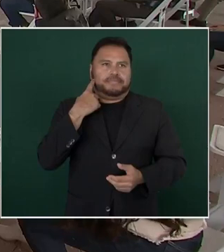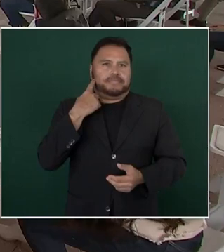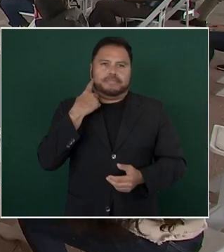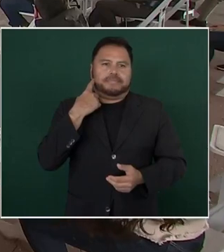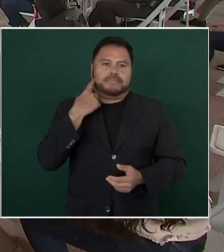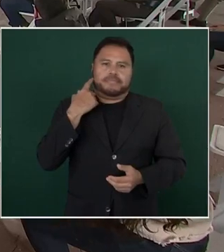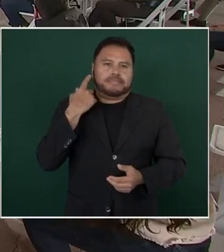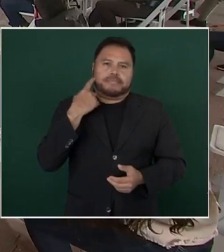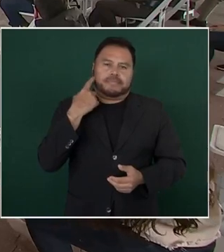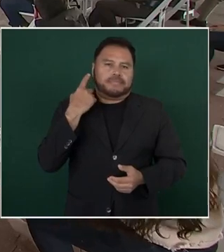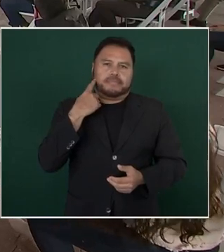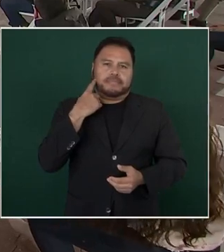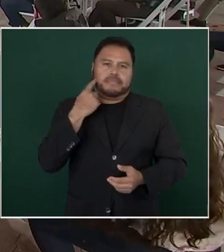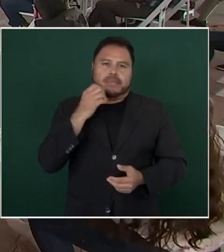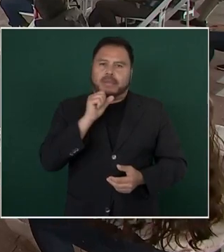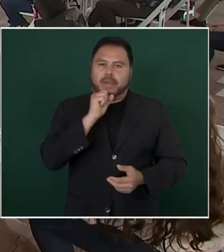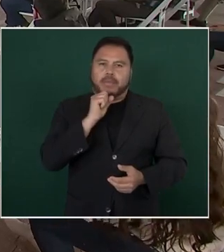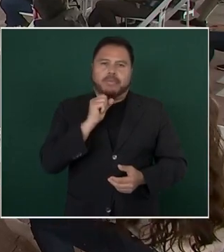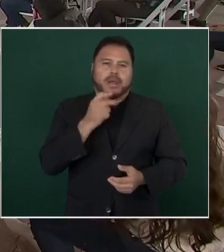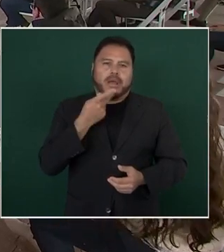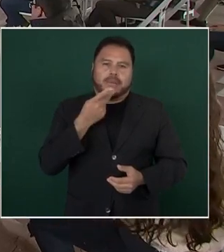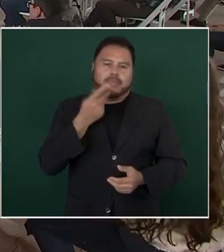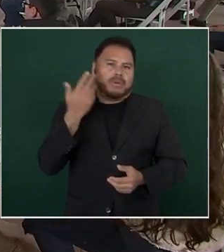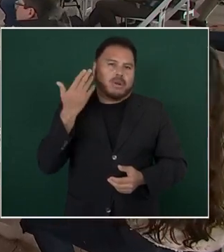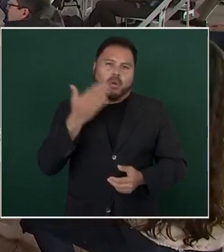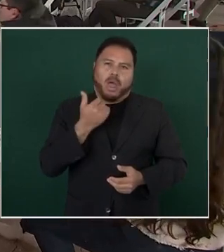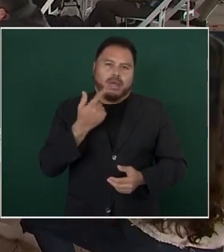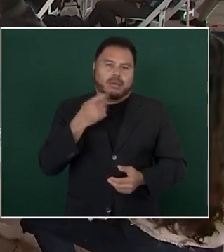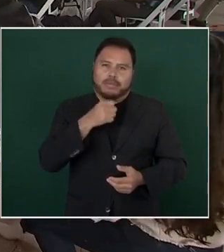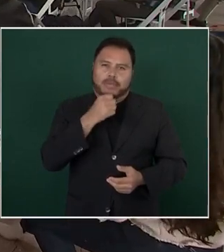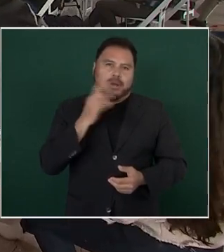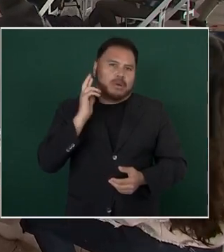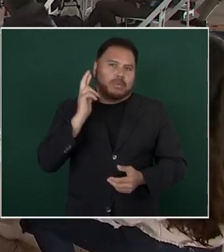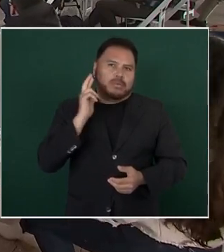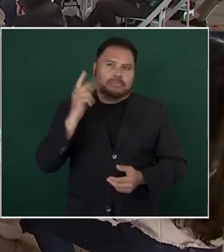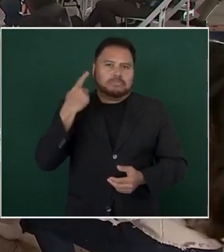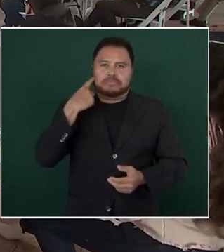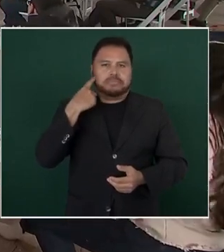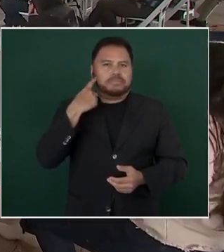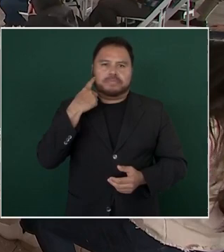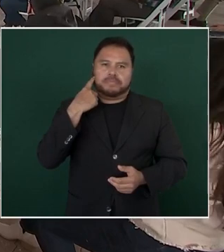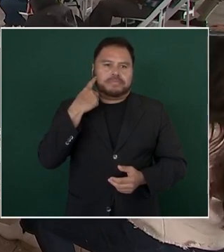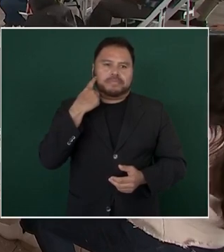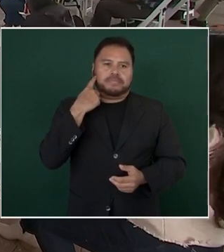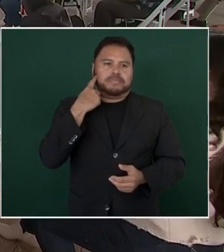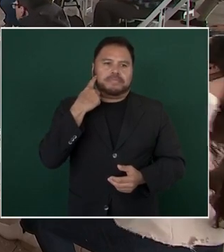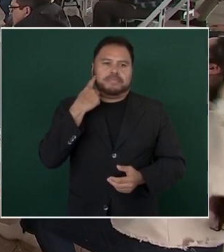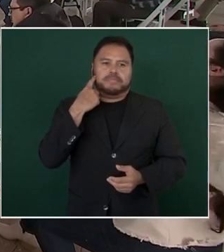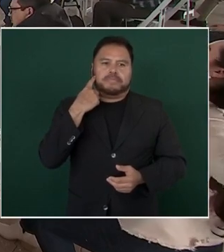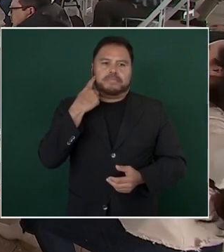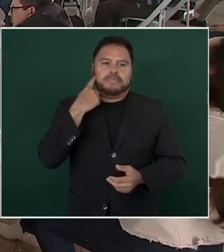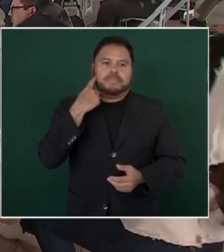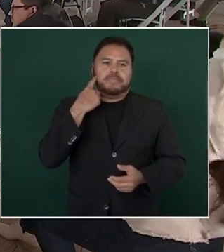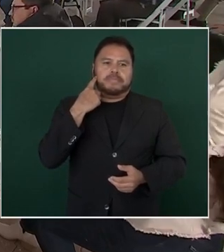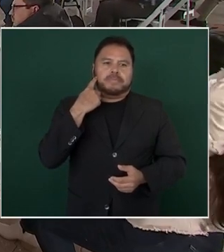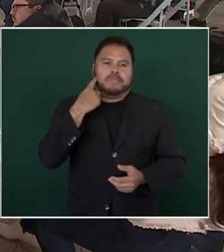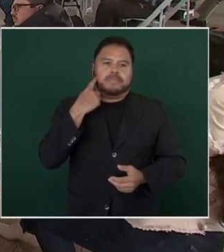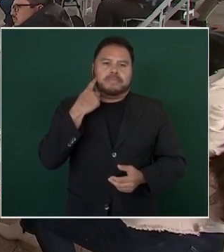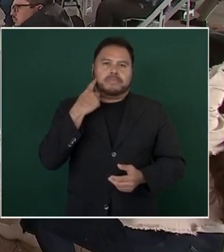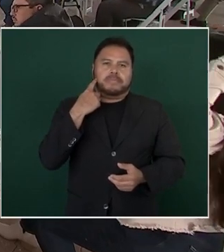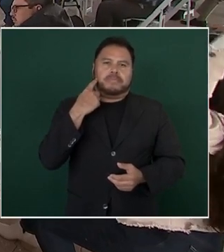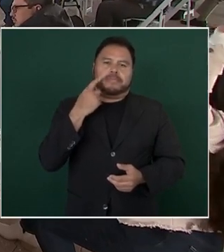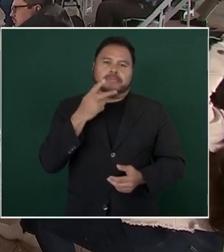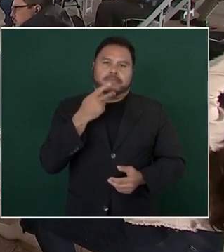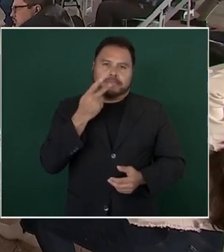obras de infraestructura en Tijuana, en lo del hospital, en el IMSS, Bienestar en San Felipe. Un programa Pancita Llena,